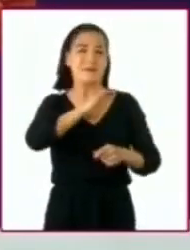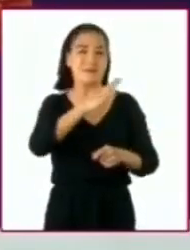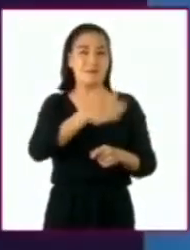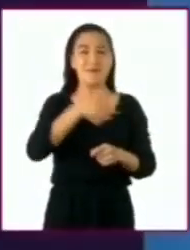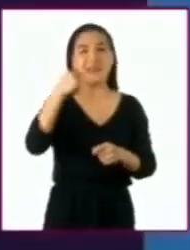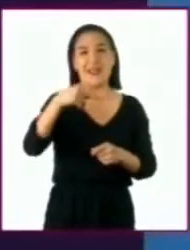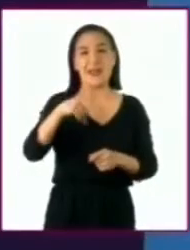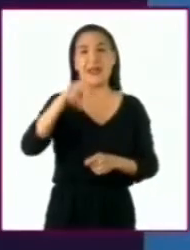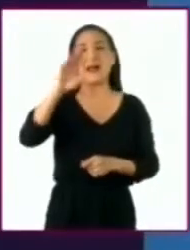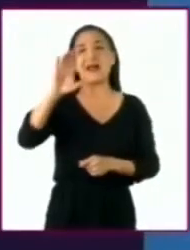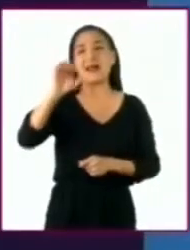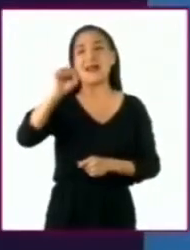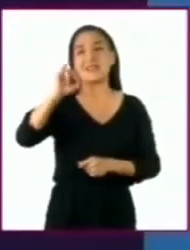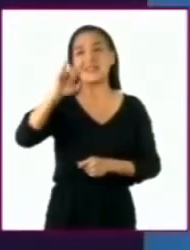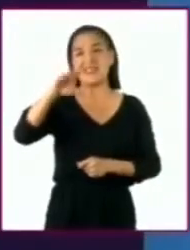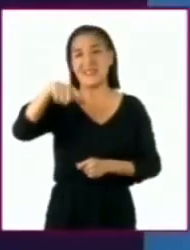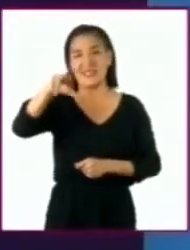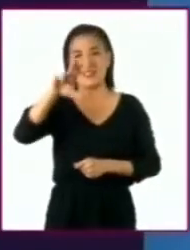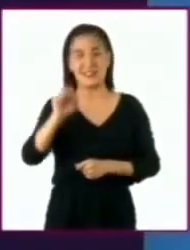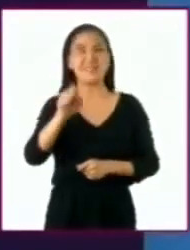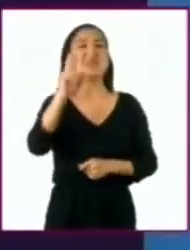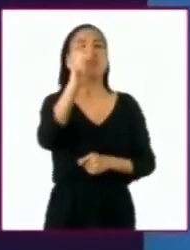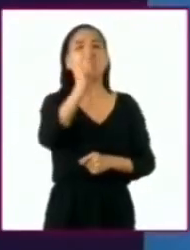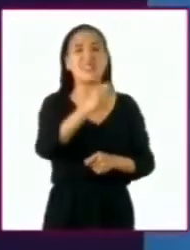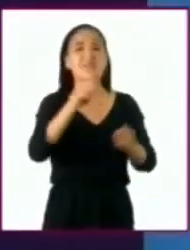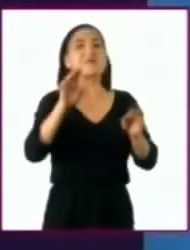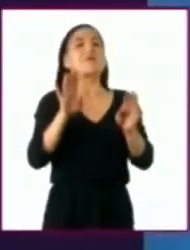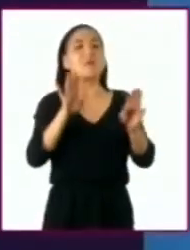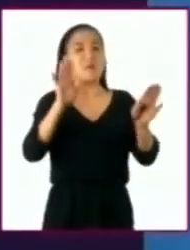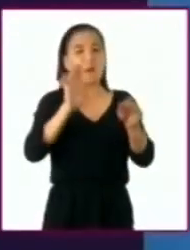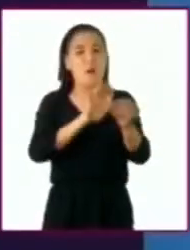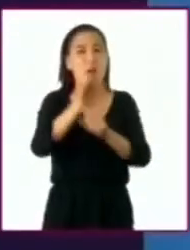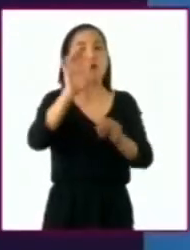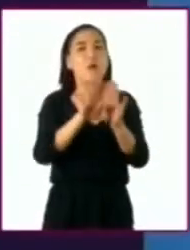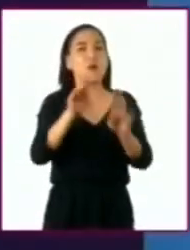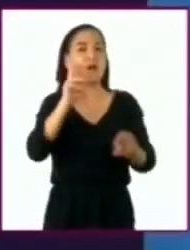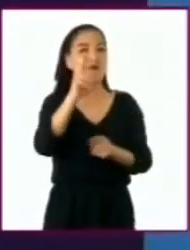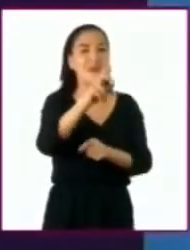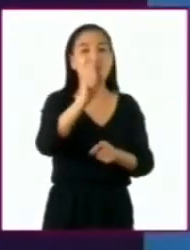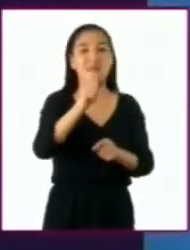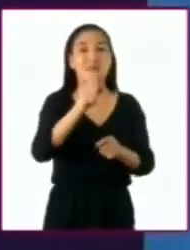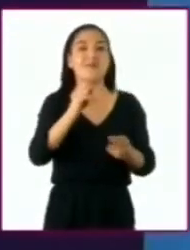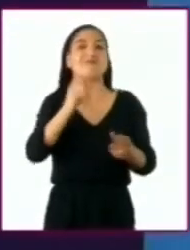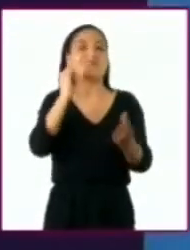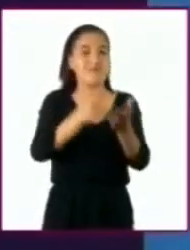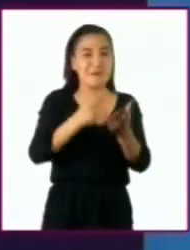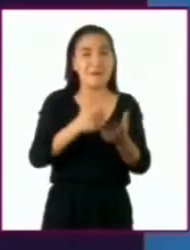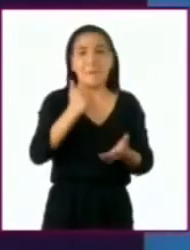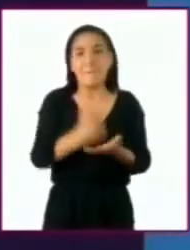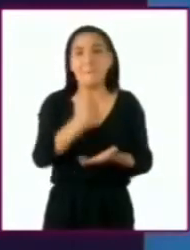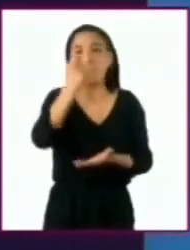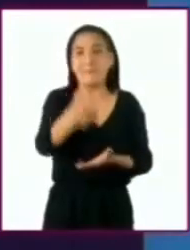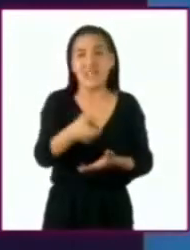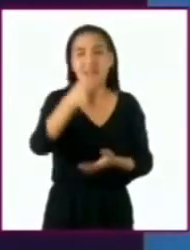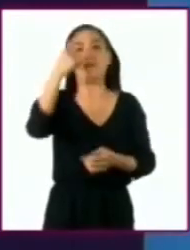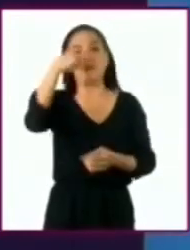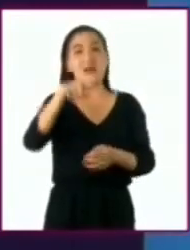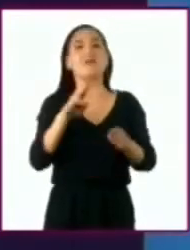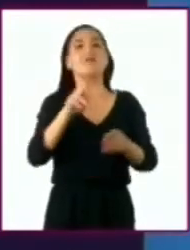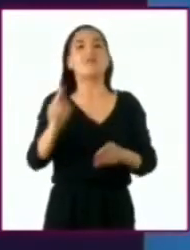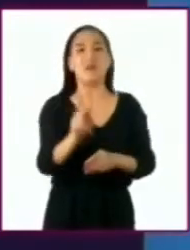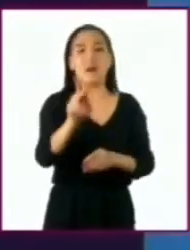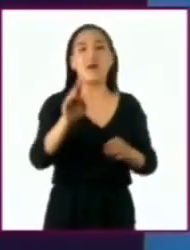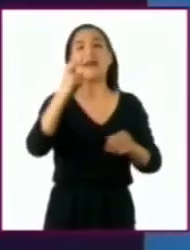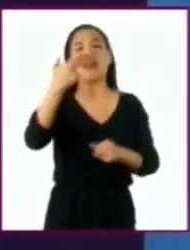caciques. Veamos un códice que da cuenta del tributo pagado en exceso a los encomenderos por el pueblo aliado de